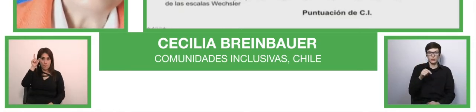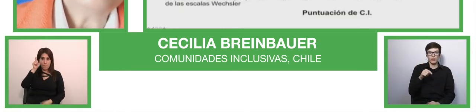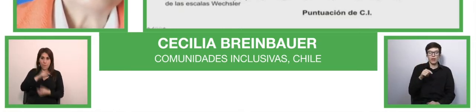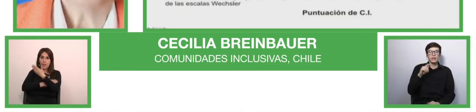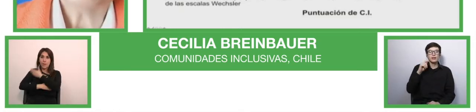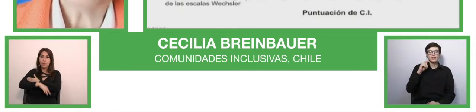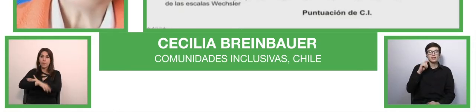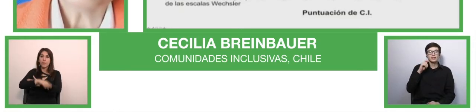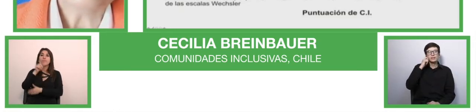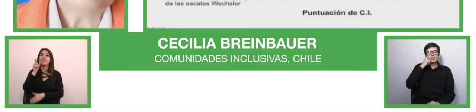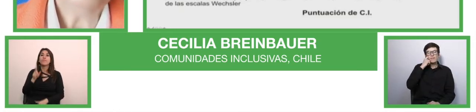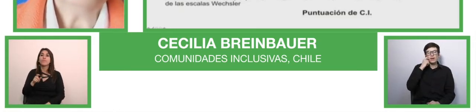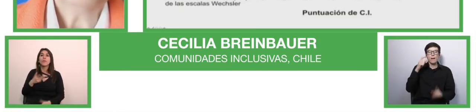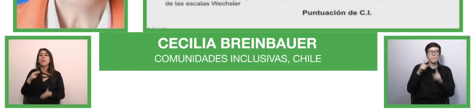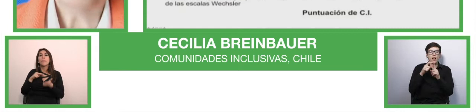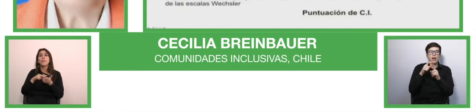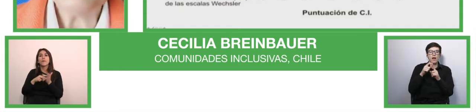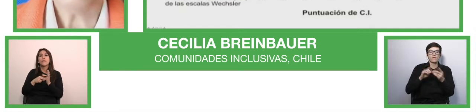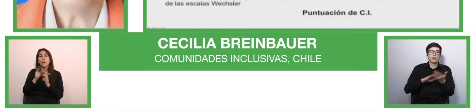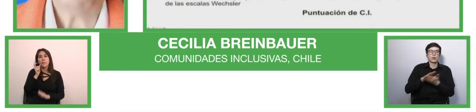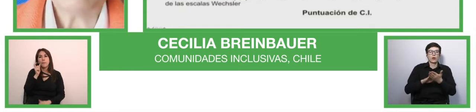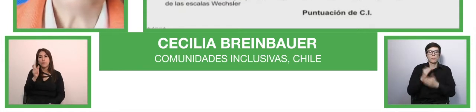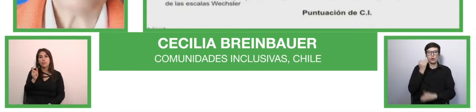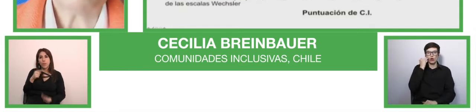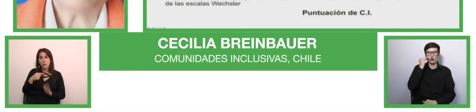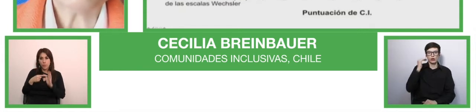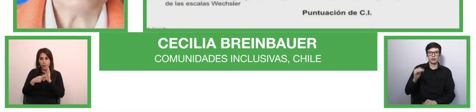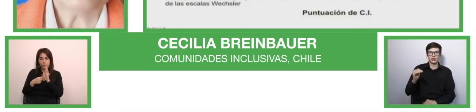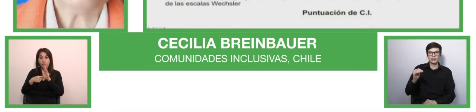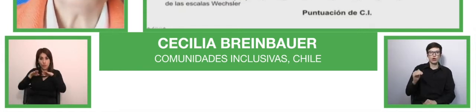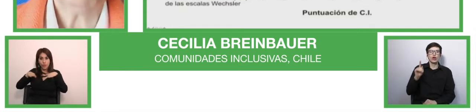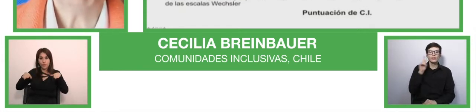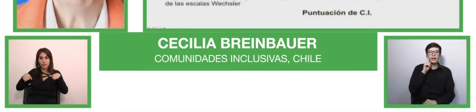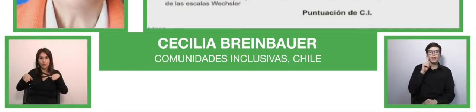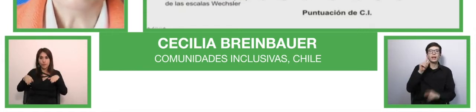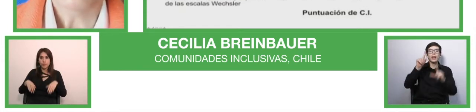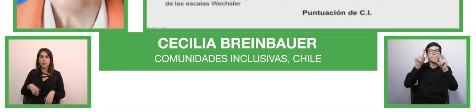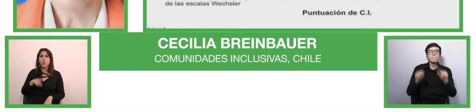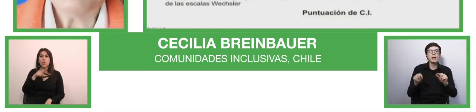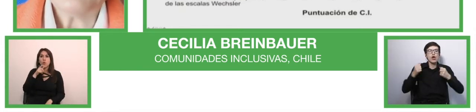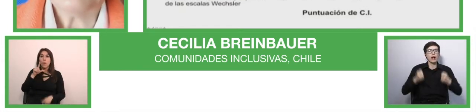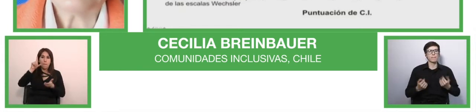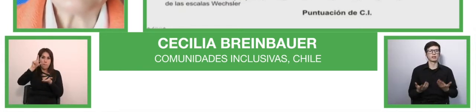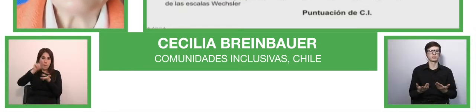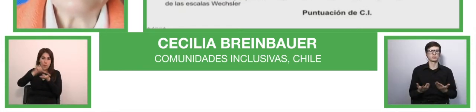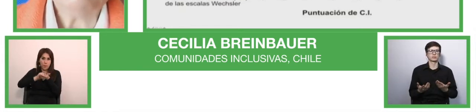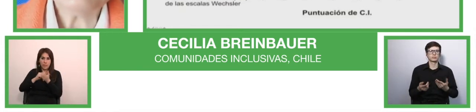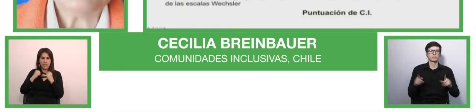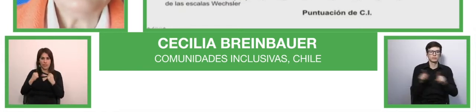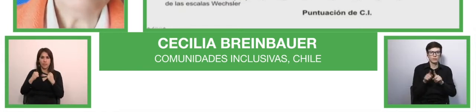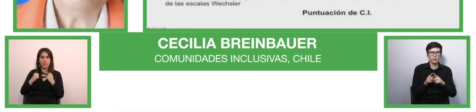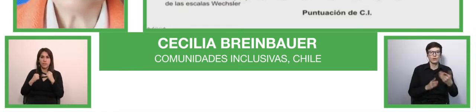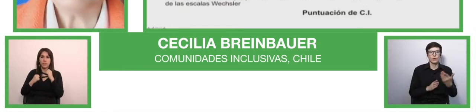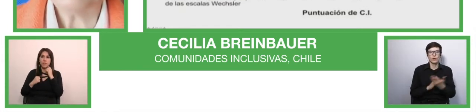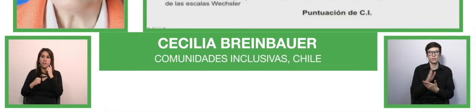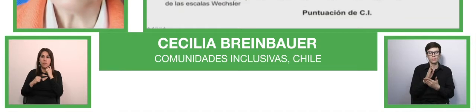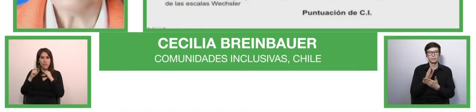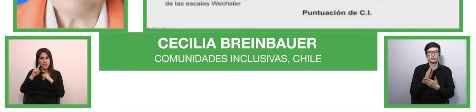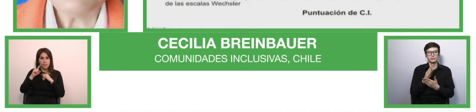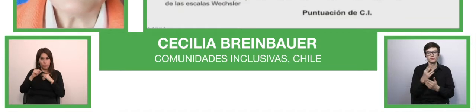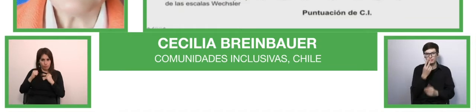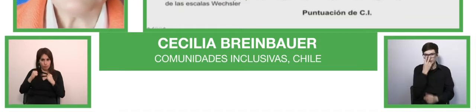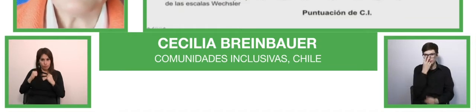se entiende como que si el niño tuviese menos capacidades comienzan las narrativas y las